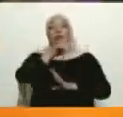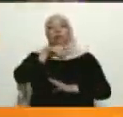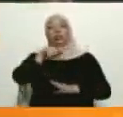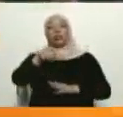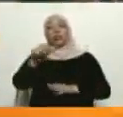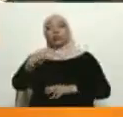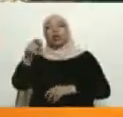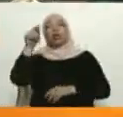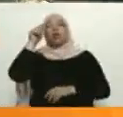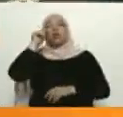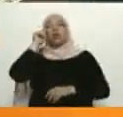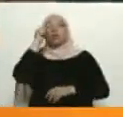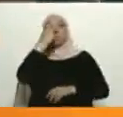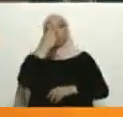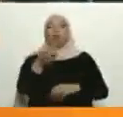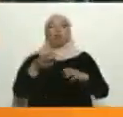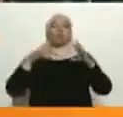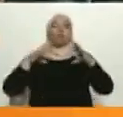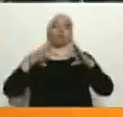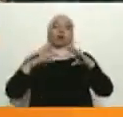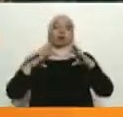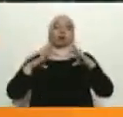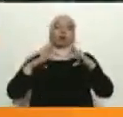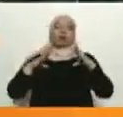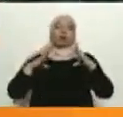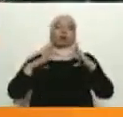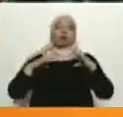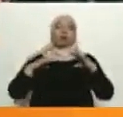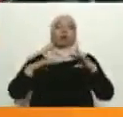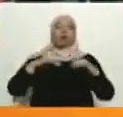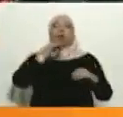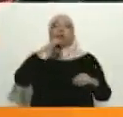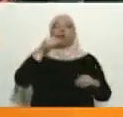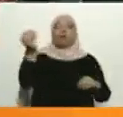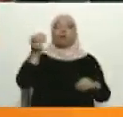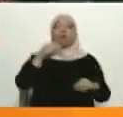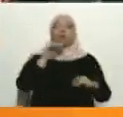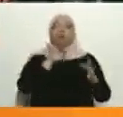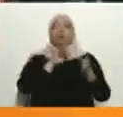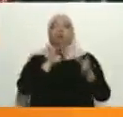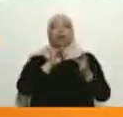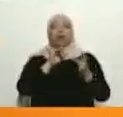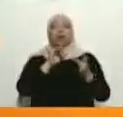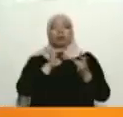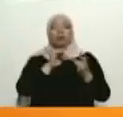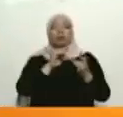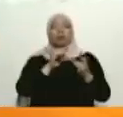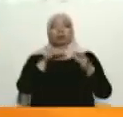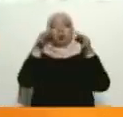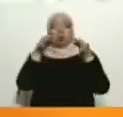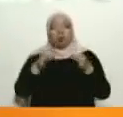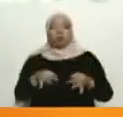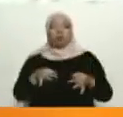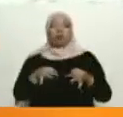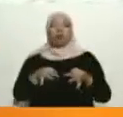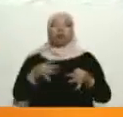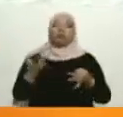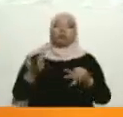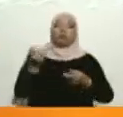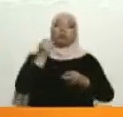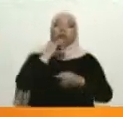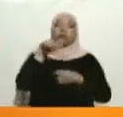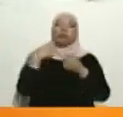en todos los puntos en Venezuela podían tener la información directa precisa de manera confiable a través